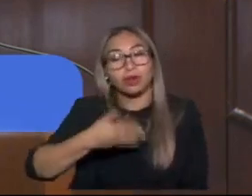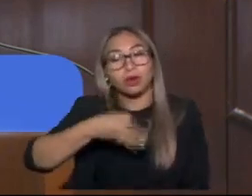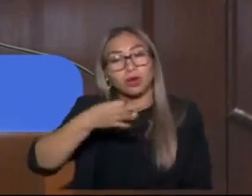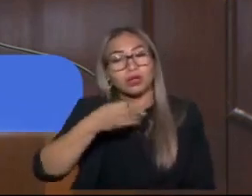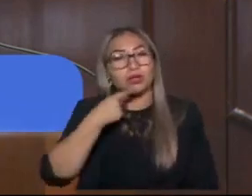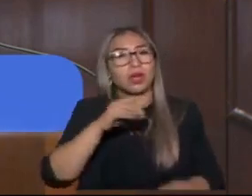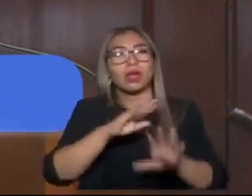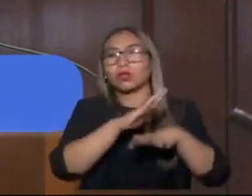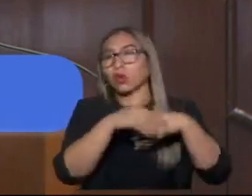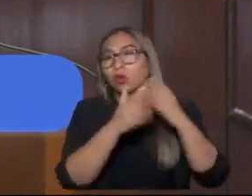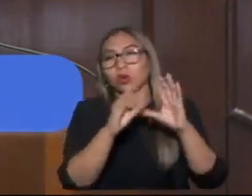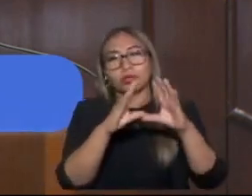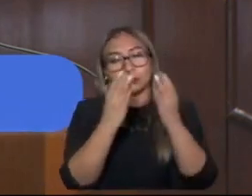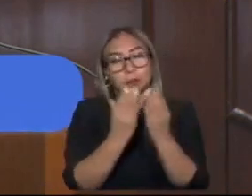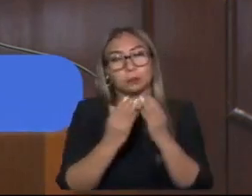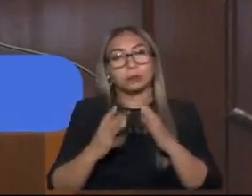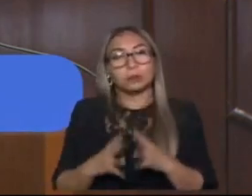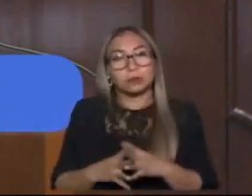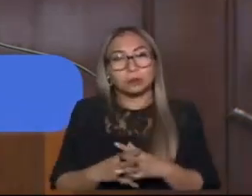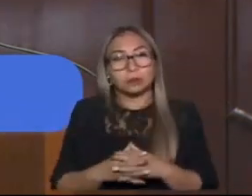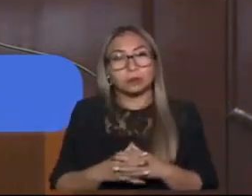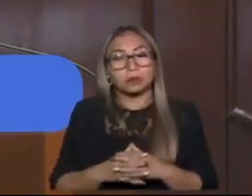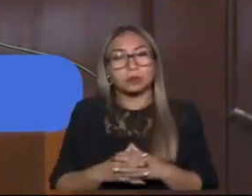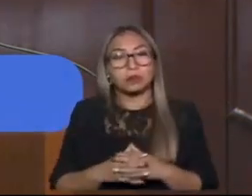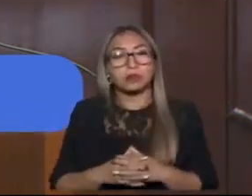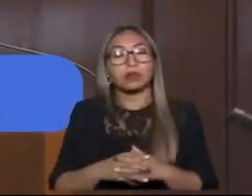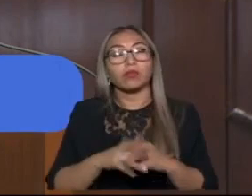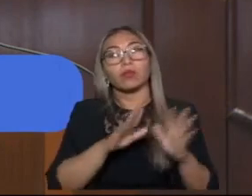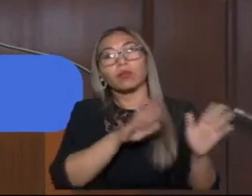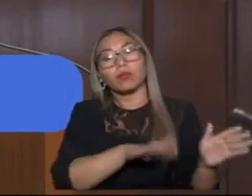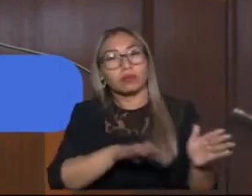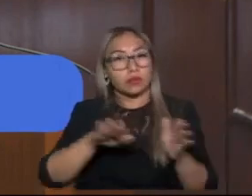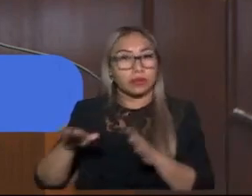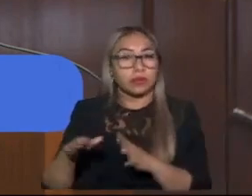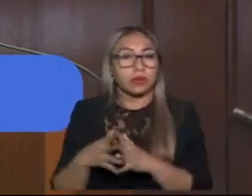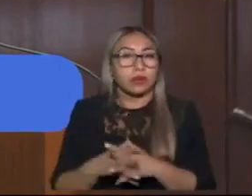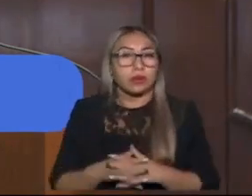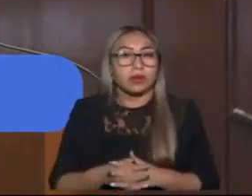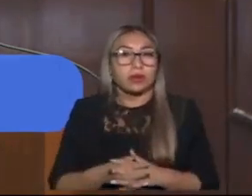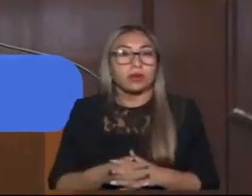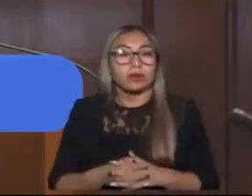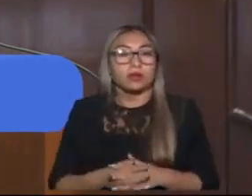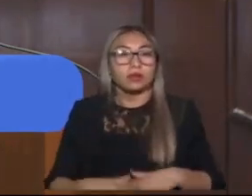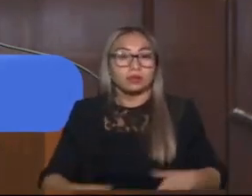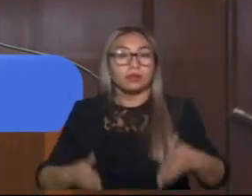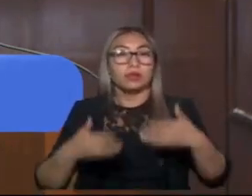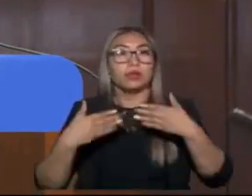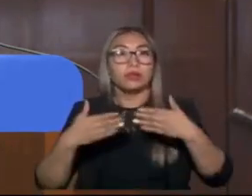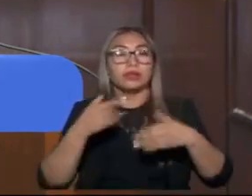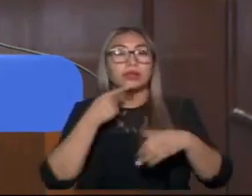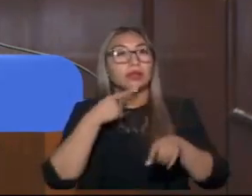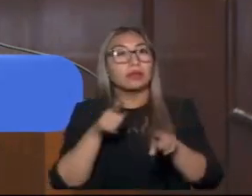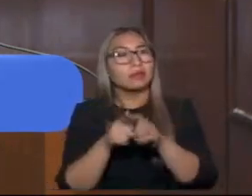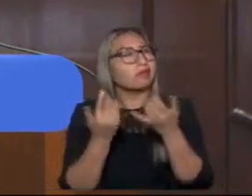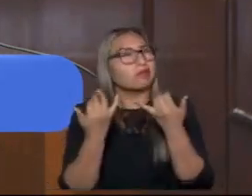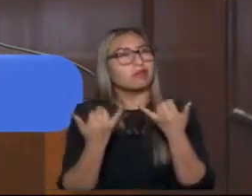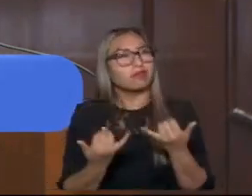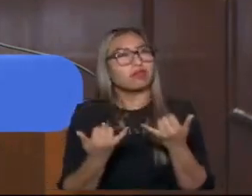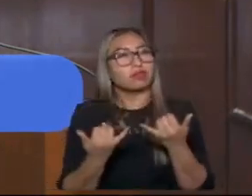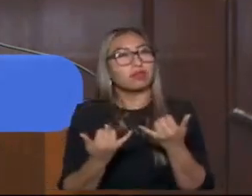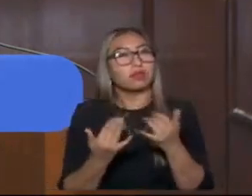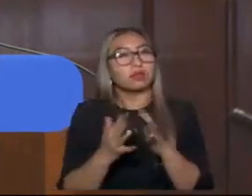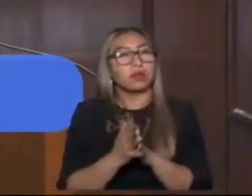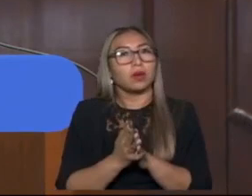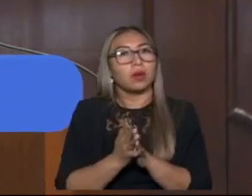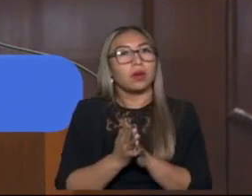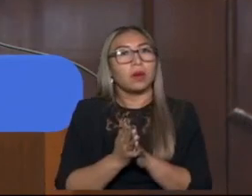nivel mundial. Por otro lado, Panamá registra en la actualidad una tasa